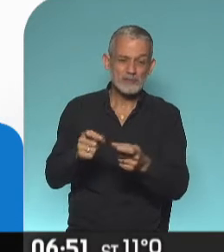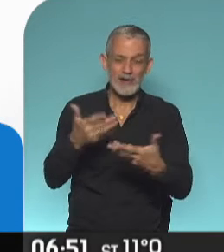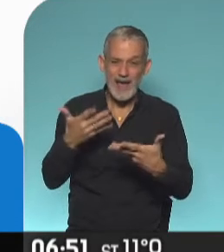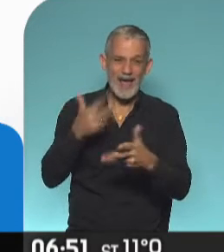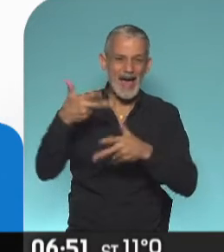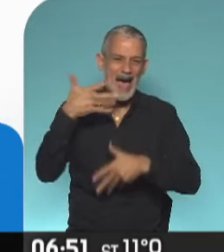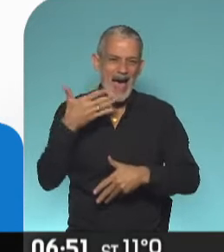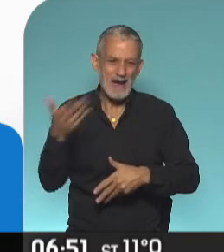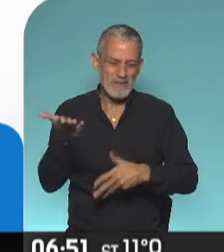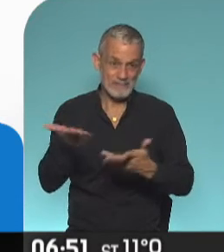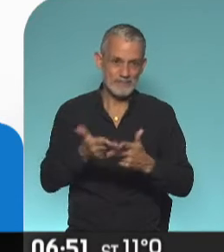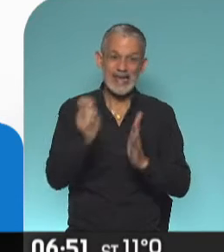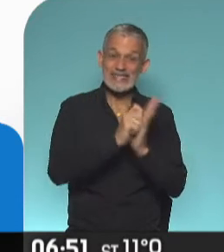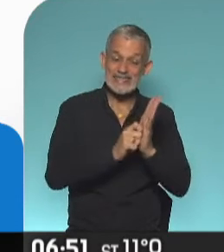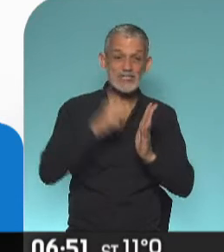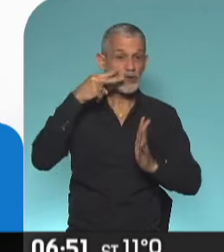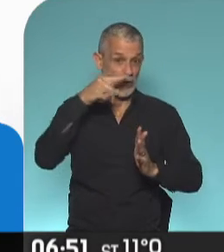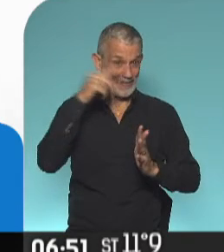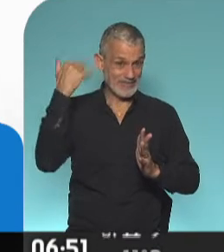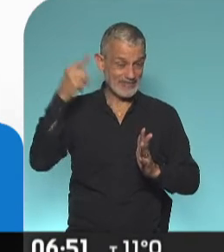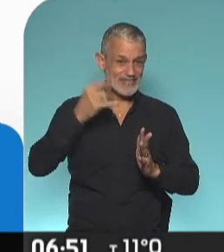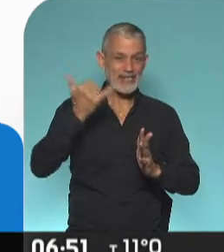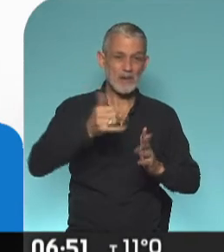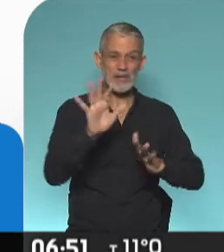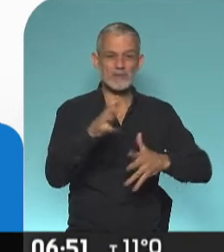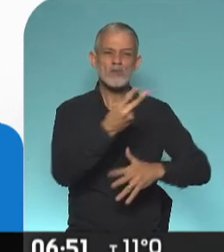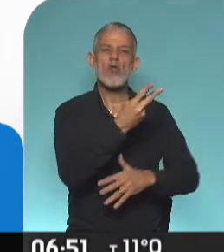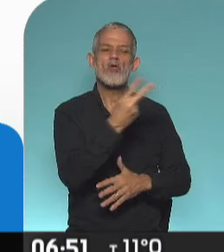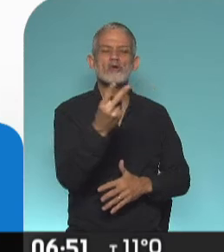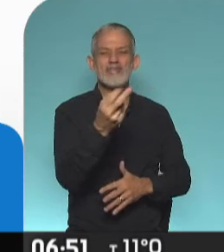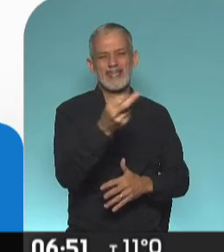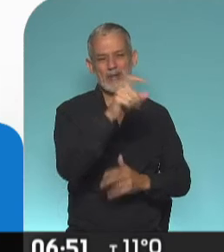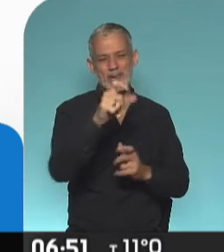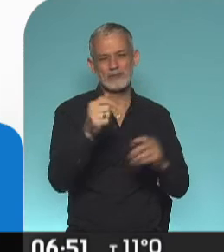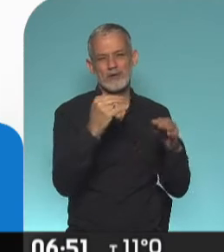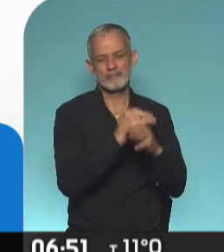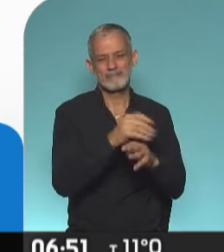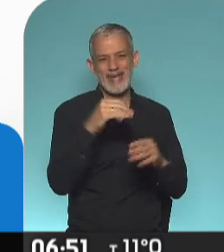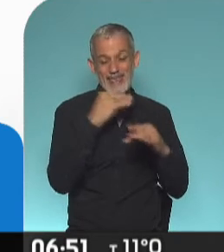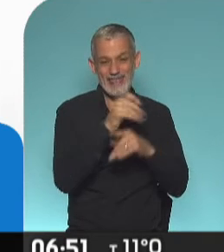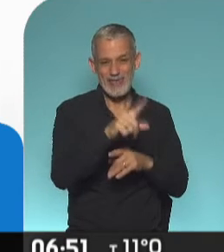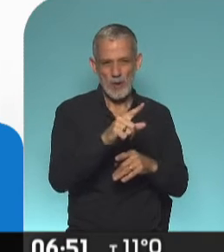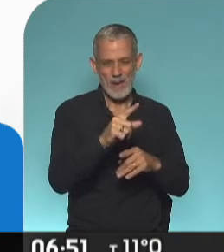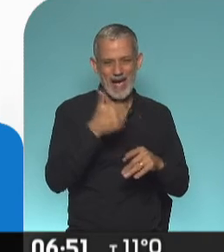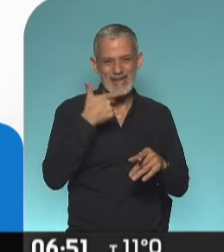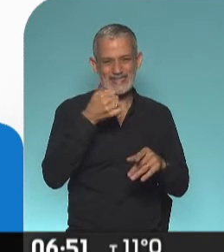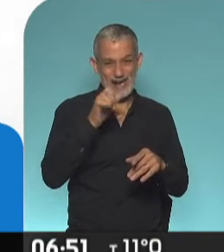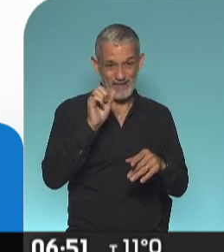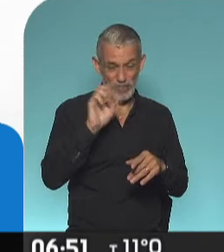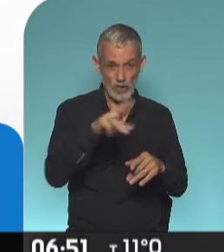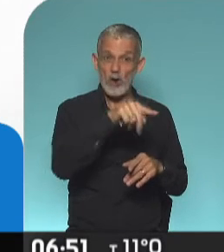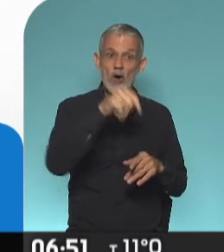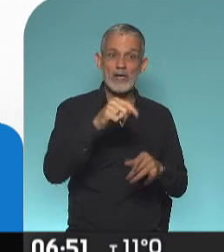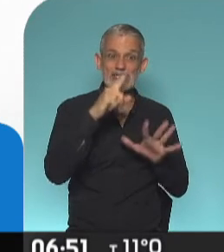habla. Según el censo 2007, había menos de 200 hablantes de náhuatl en El Salvador. Hoy hay